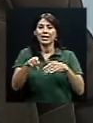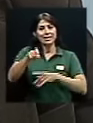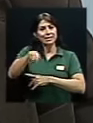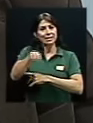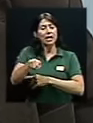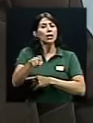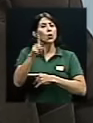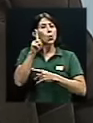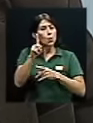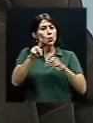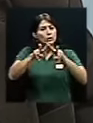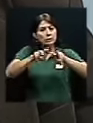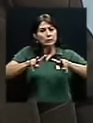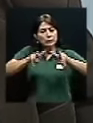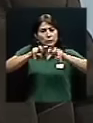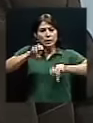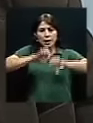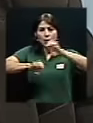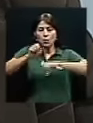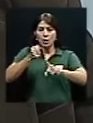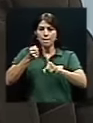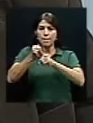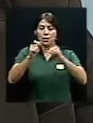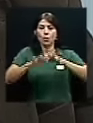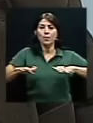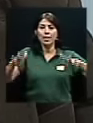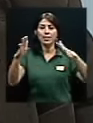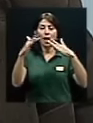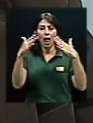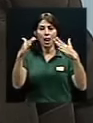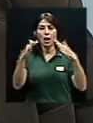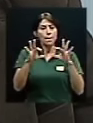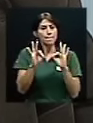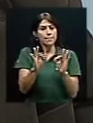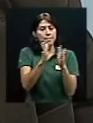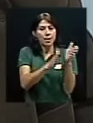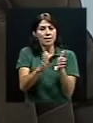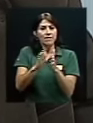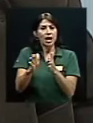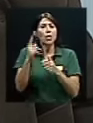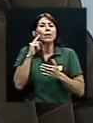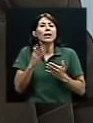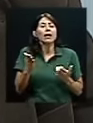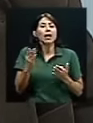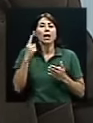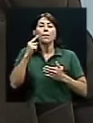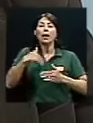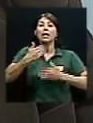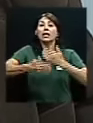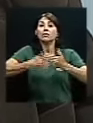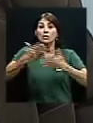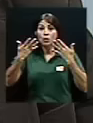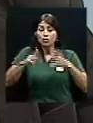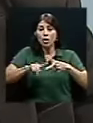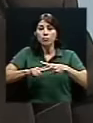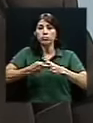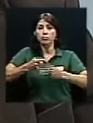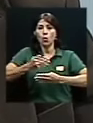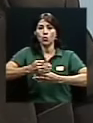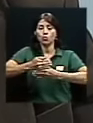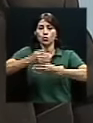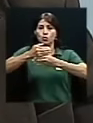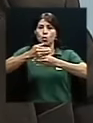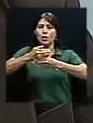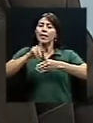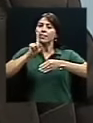muy cuidadoso, bien planificado, precisamente para que a la hora de hacer la construcción, las medidas ambientales se vayan implementando